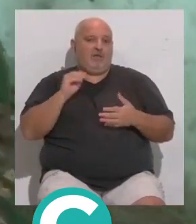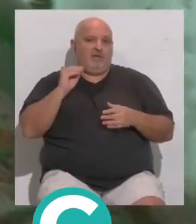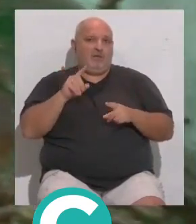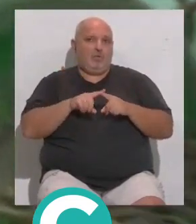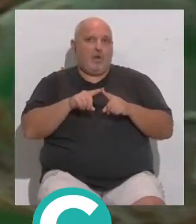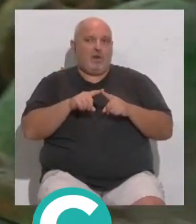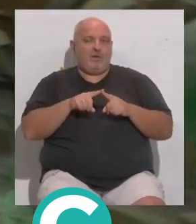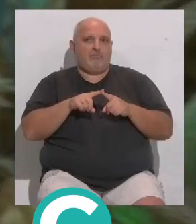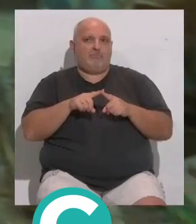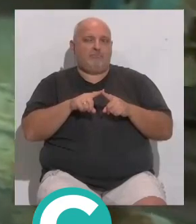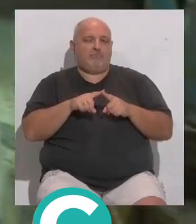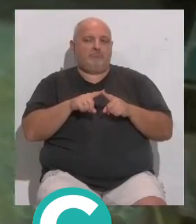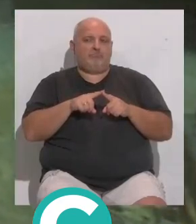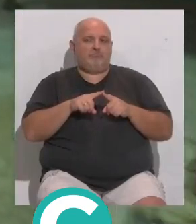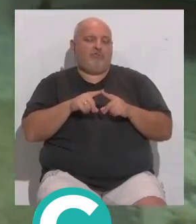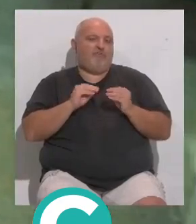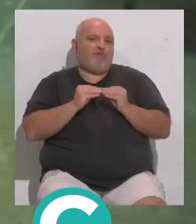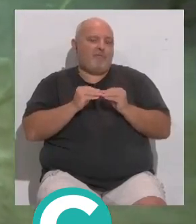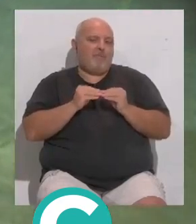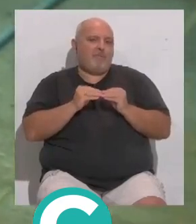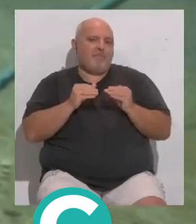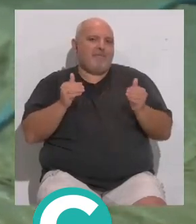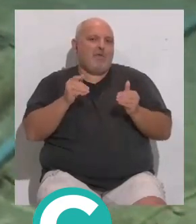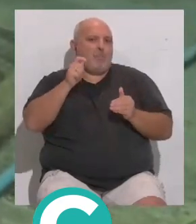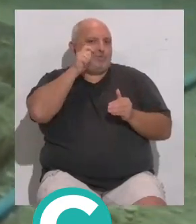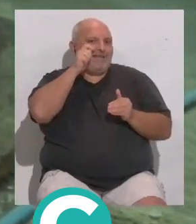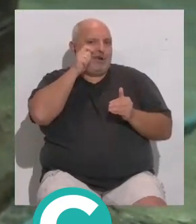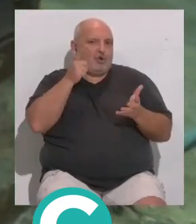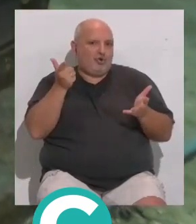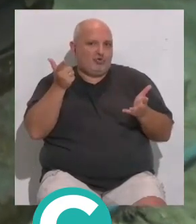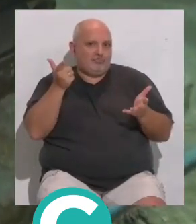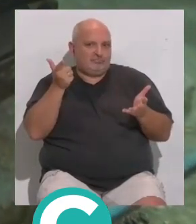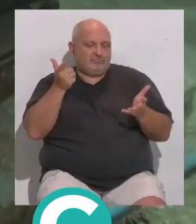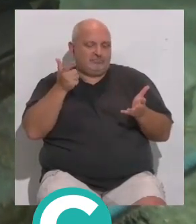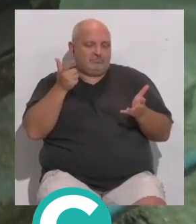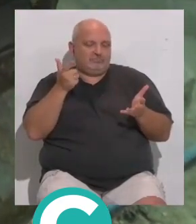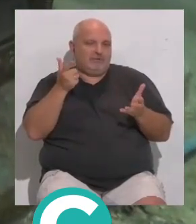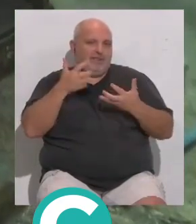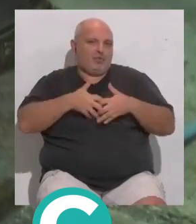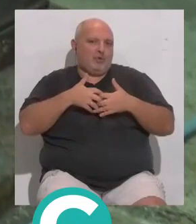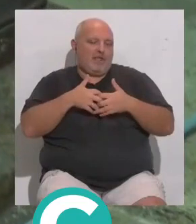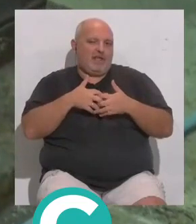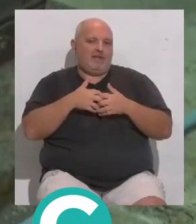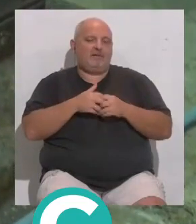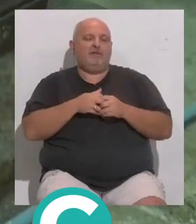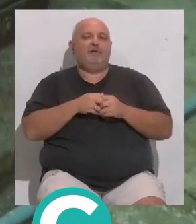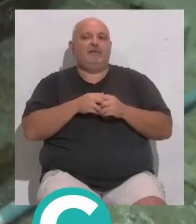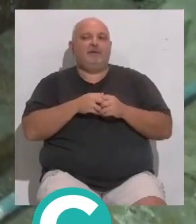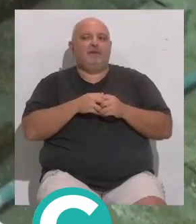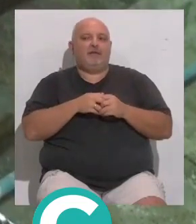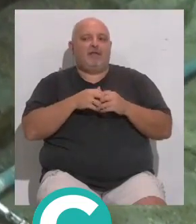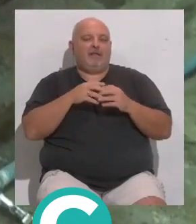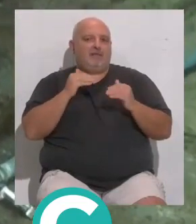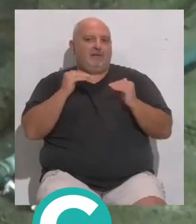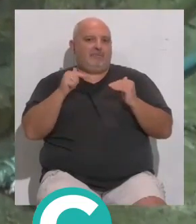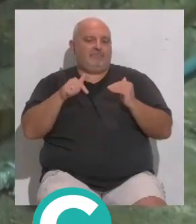ser una forma de un pequeño museo de la industria